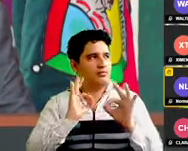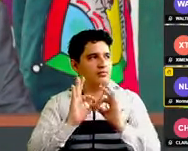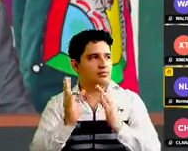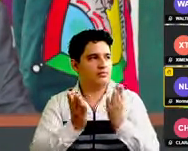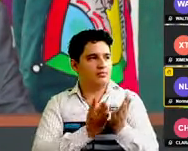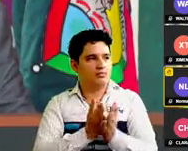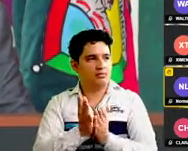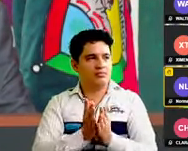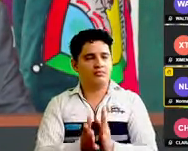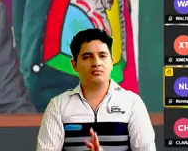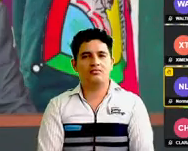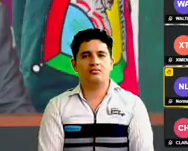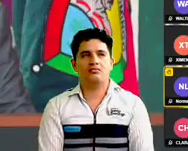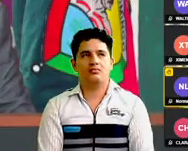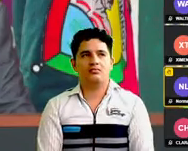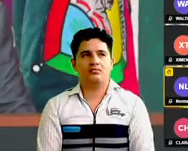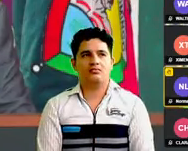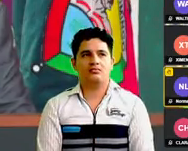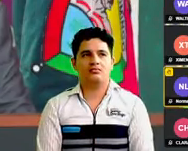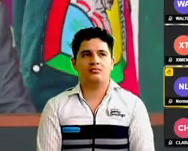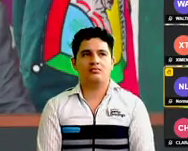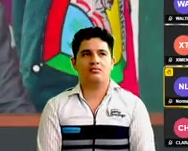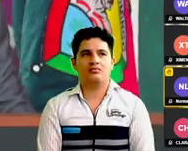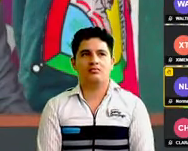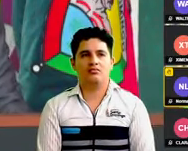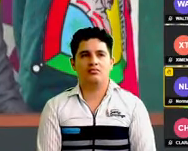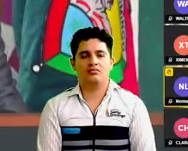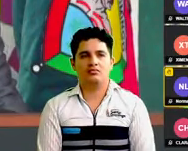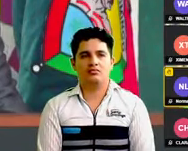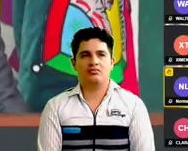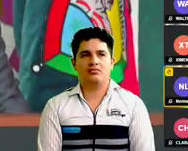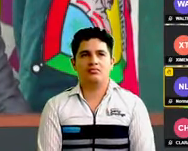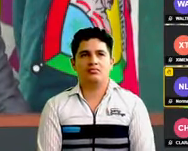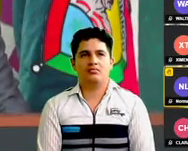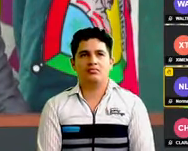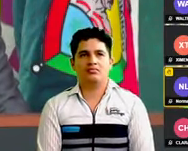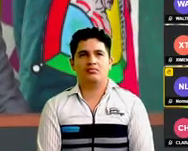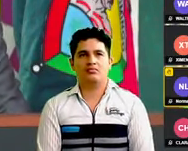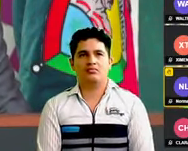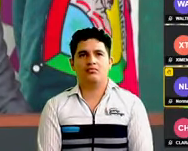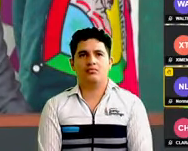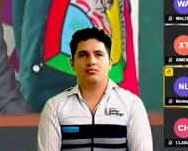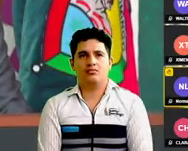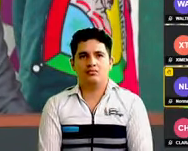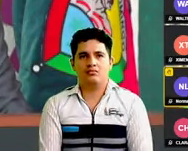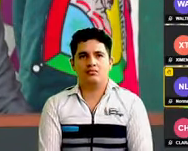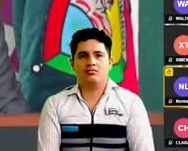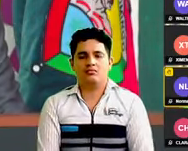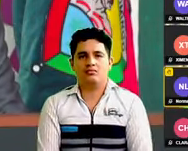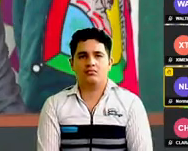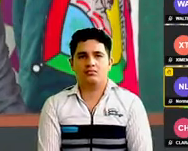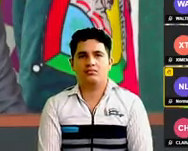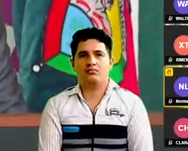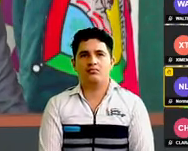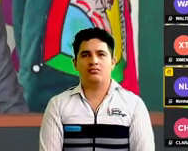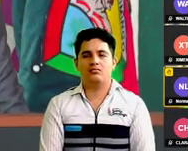servicio que nosotros lo hacemos con pasión, con cariño y con voluntad a los santodomingueños. También